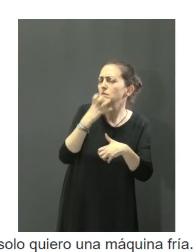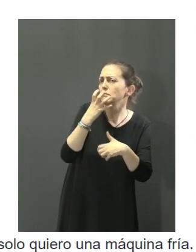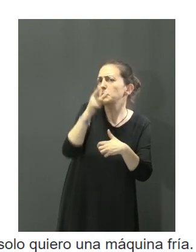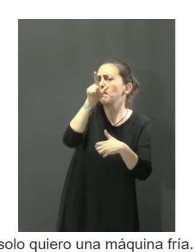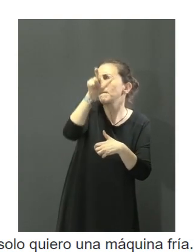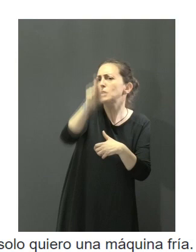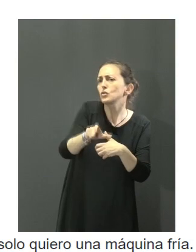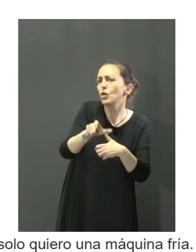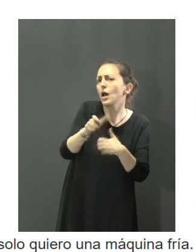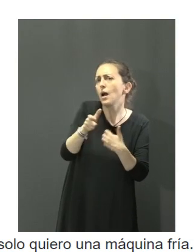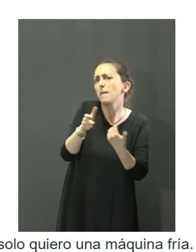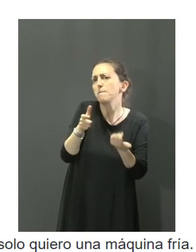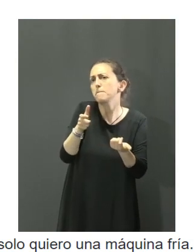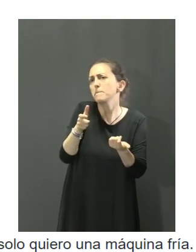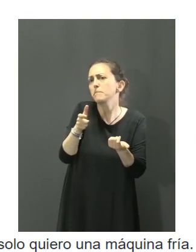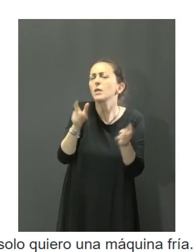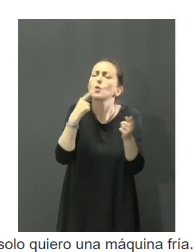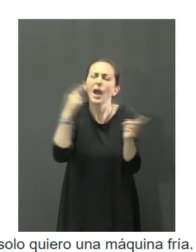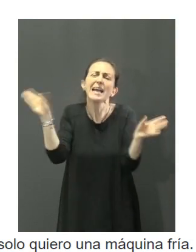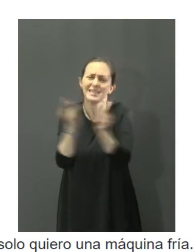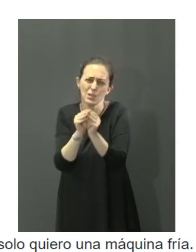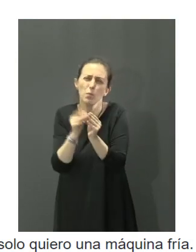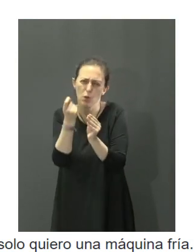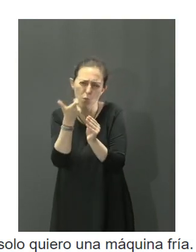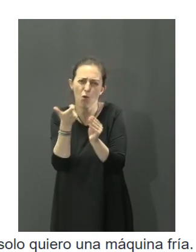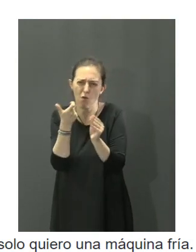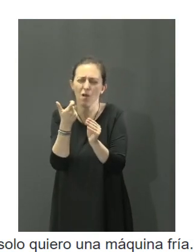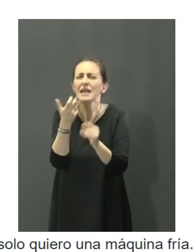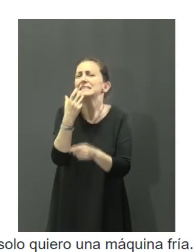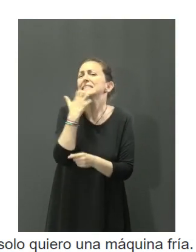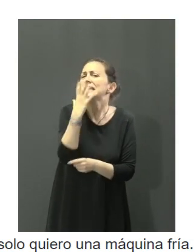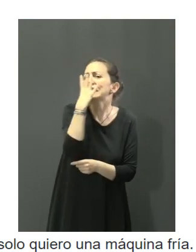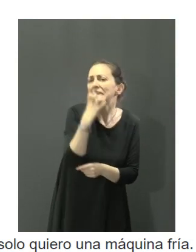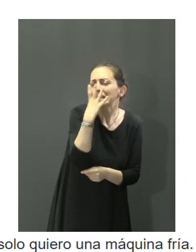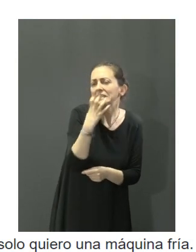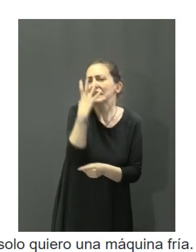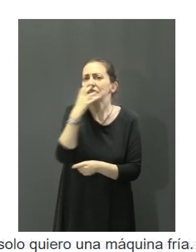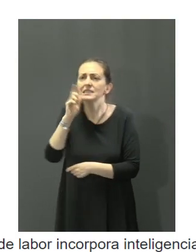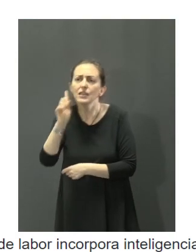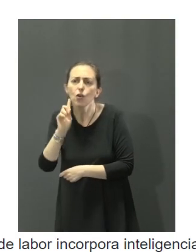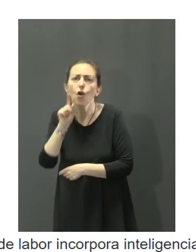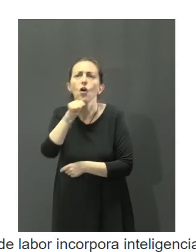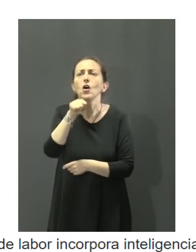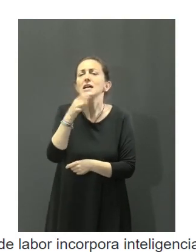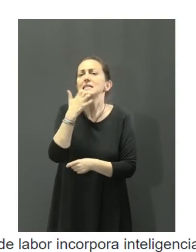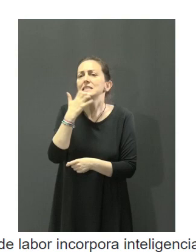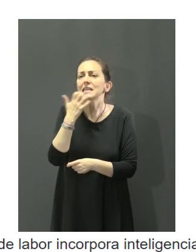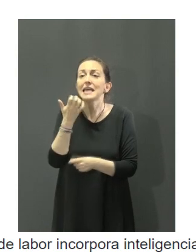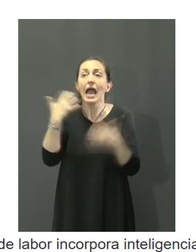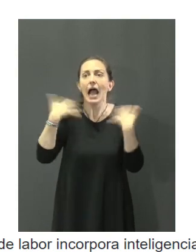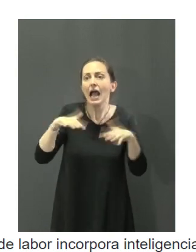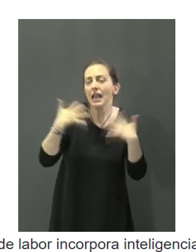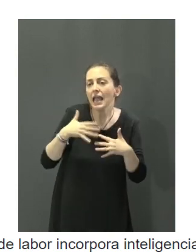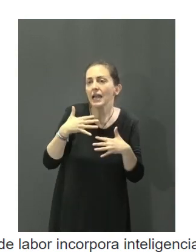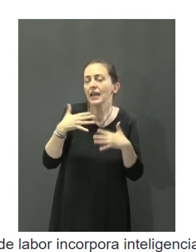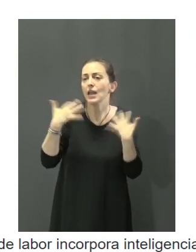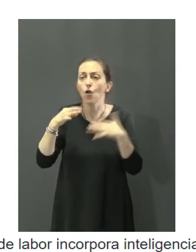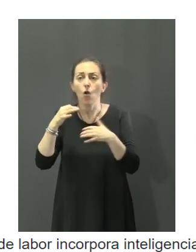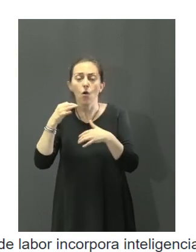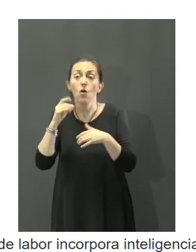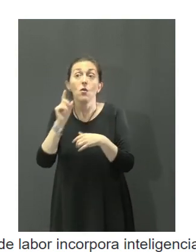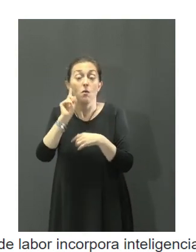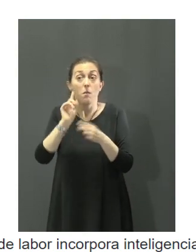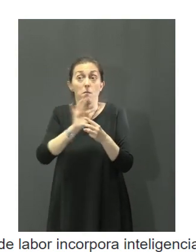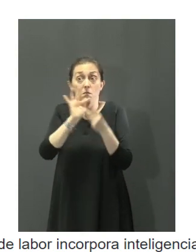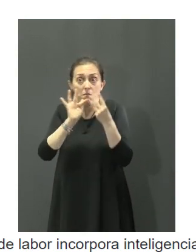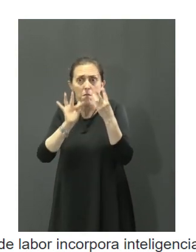algo. Voy a simplificar un poco, ¿no? Pero si está triste, si no está triste, si lo que está expresando es algo alegre o no. Pero no solo